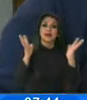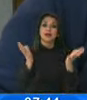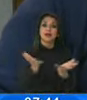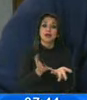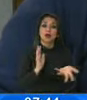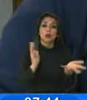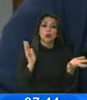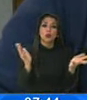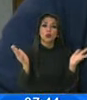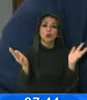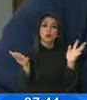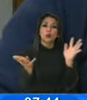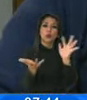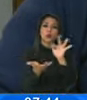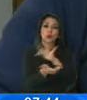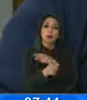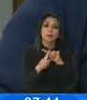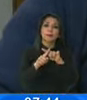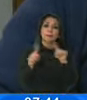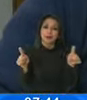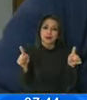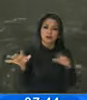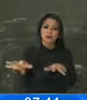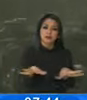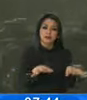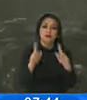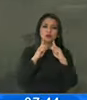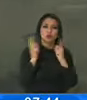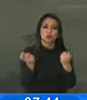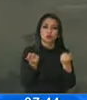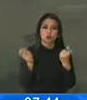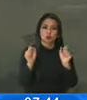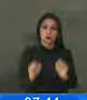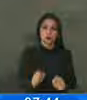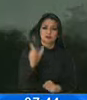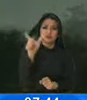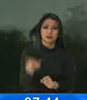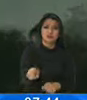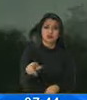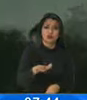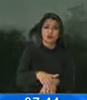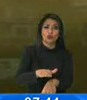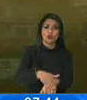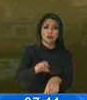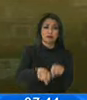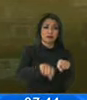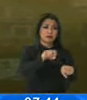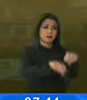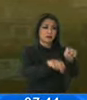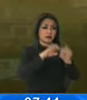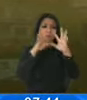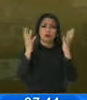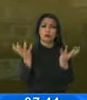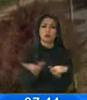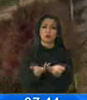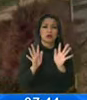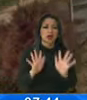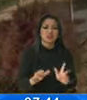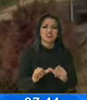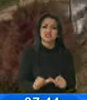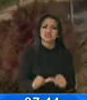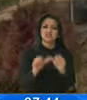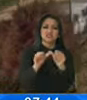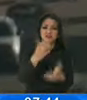están de cierta manera controlados por la actividad antrópica. La mano del hombre ha acelerado este proceso natural que es irreversible y en lo que coinciden